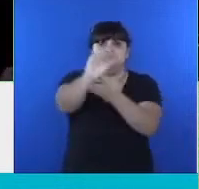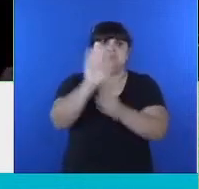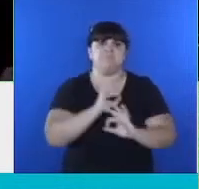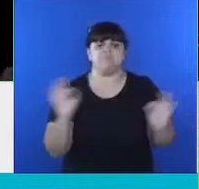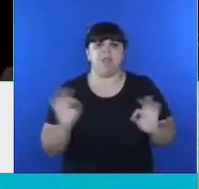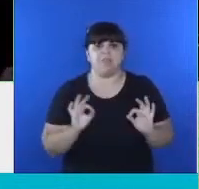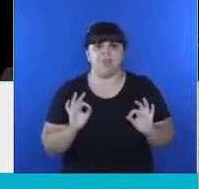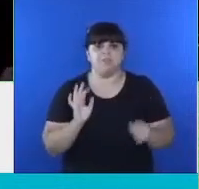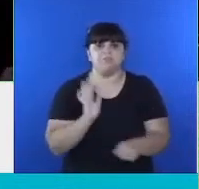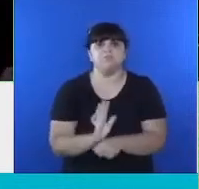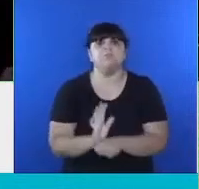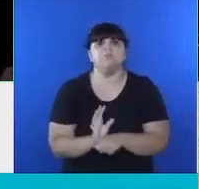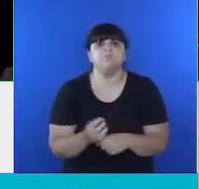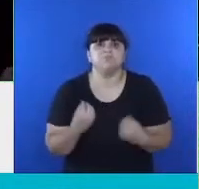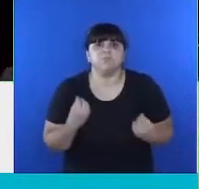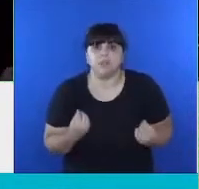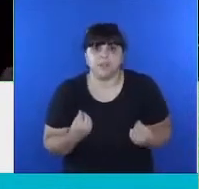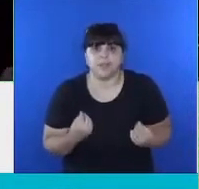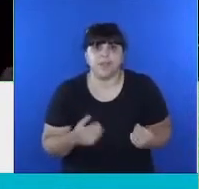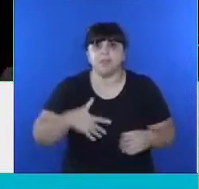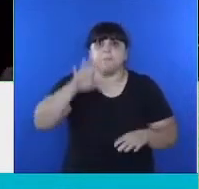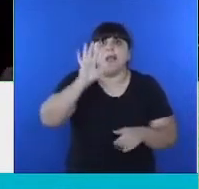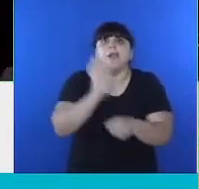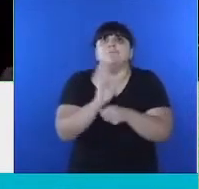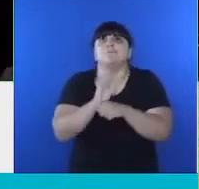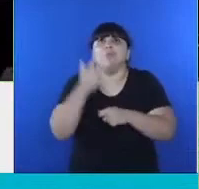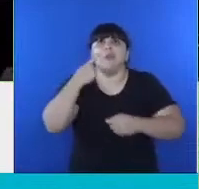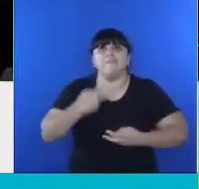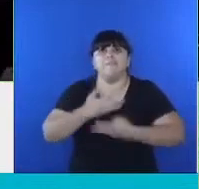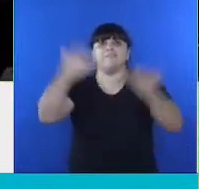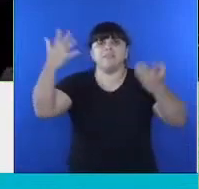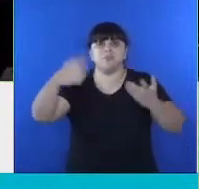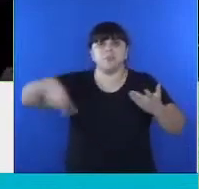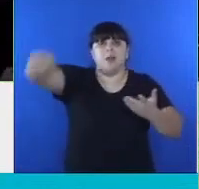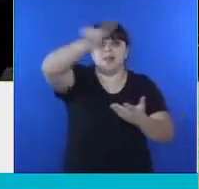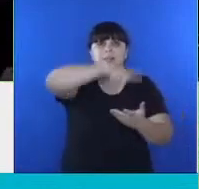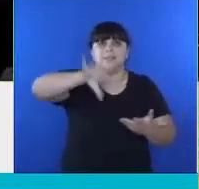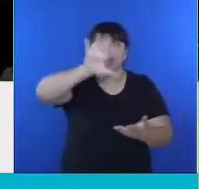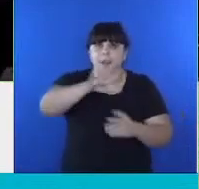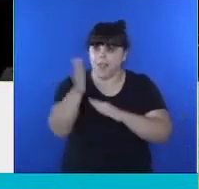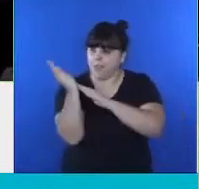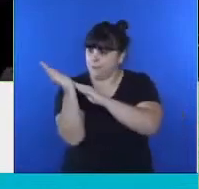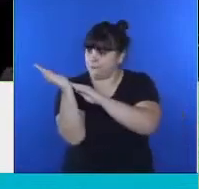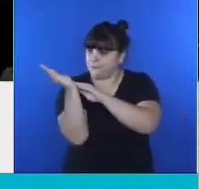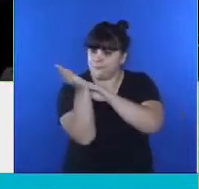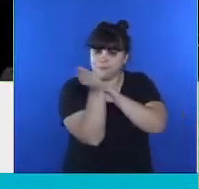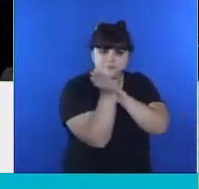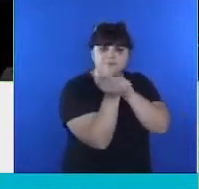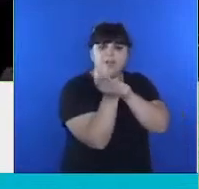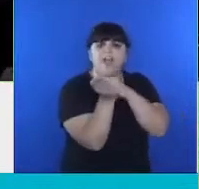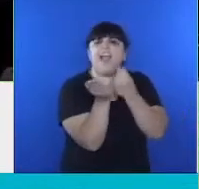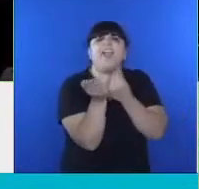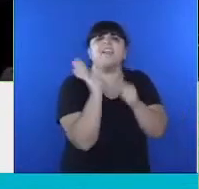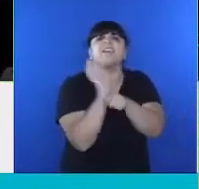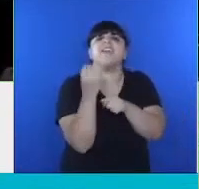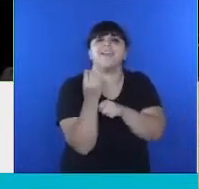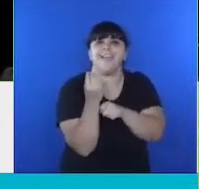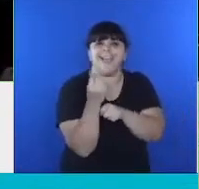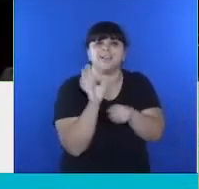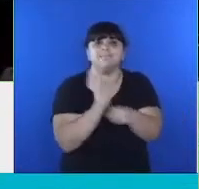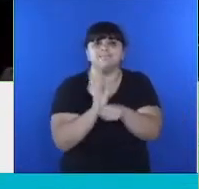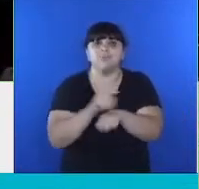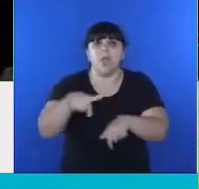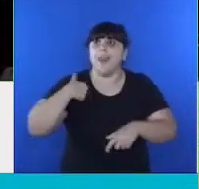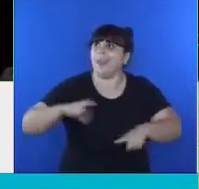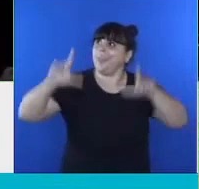significa materializar, corporizar, visualizar esa motosierra propagandística para la